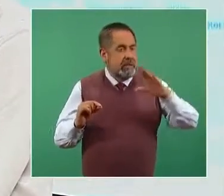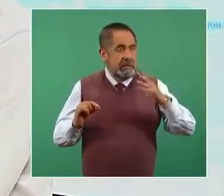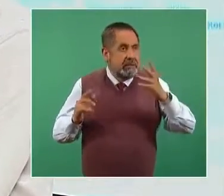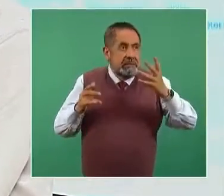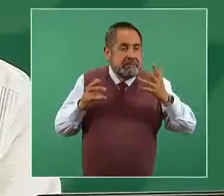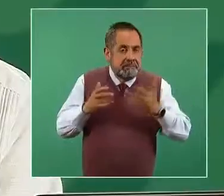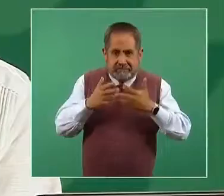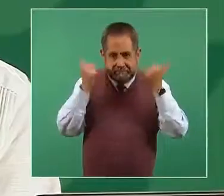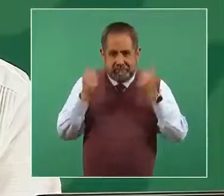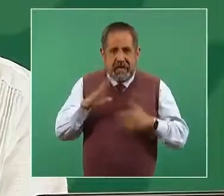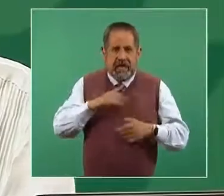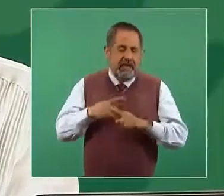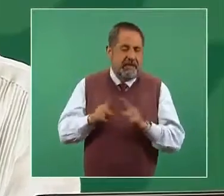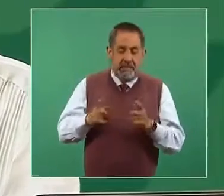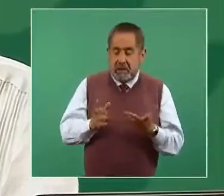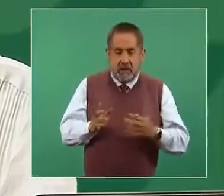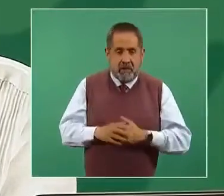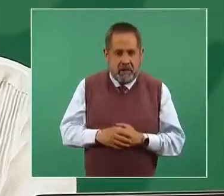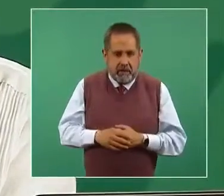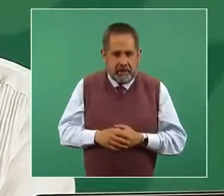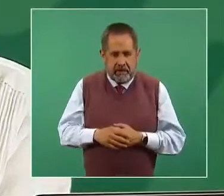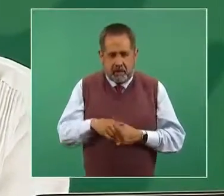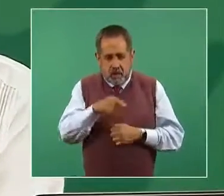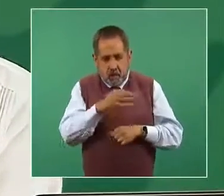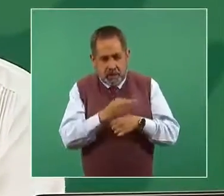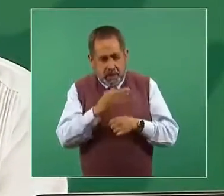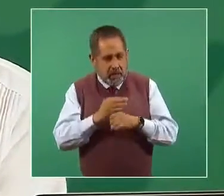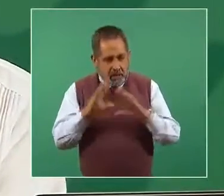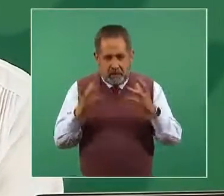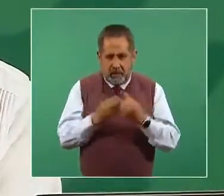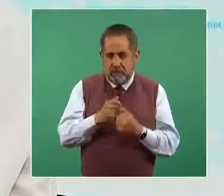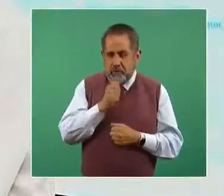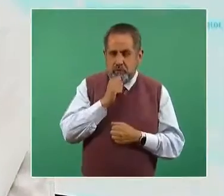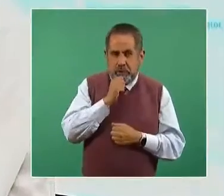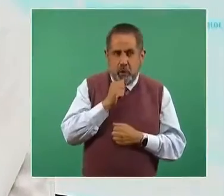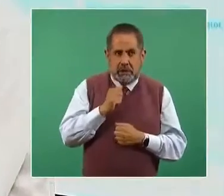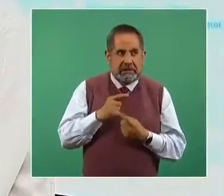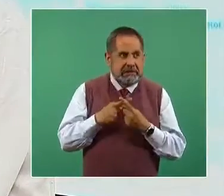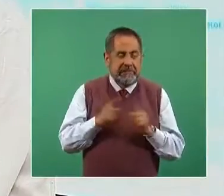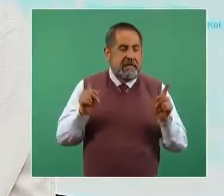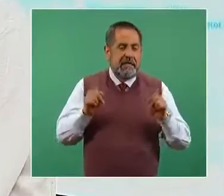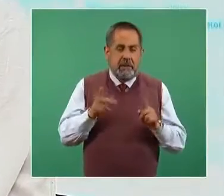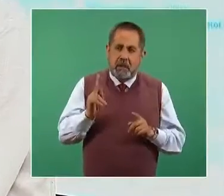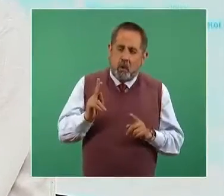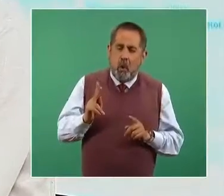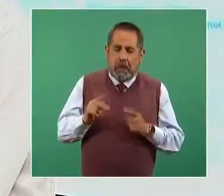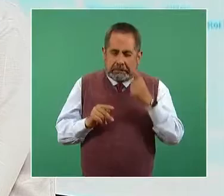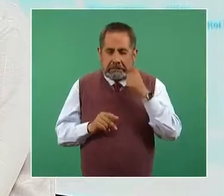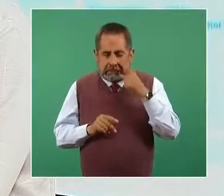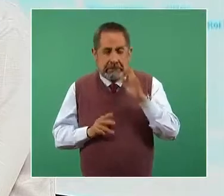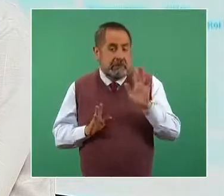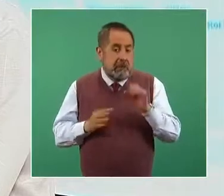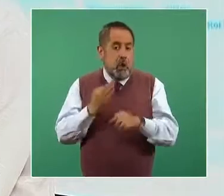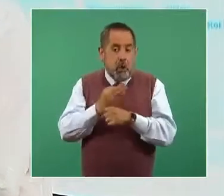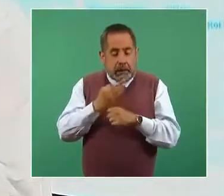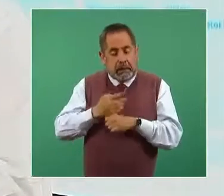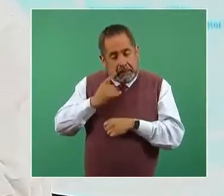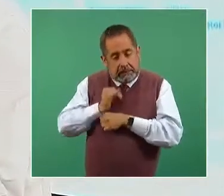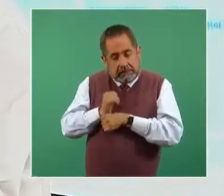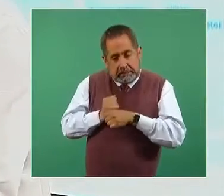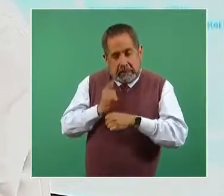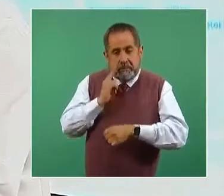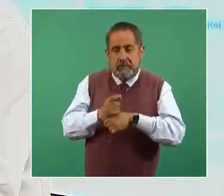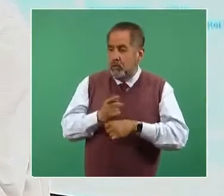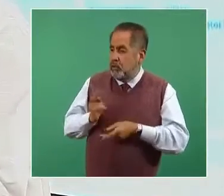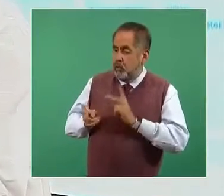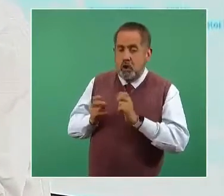que sí hay una diferencia. Por el número absoluto no se puede llegar a esa conclusión, pero lo estamos analizando. Comentábamos aquí